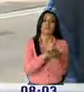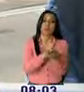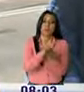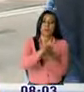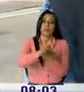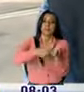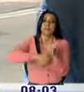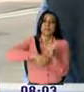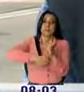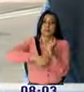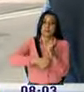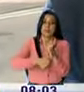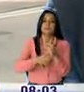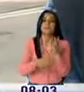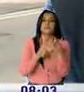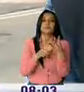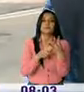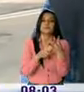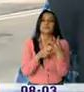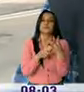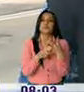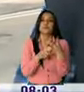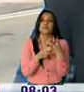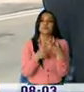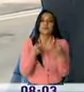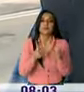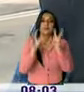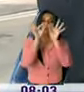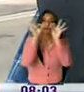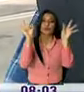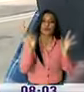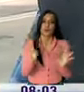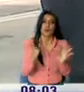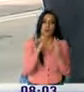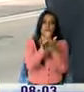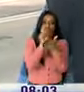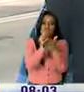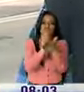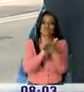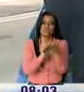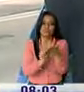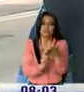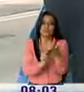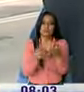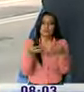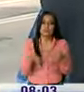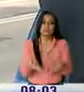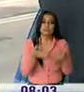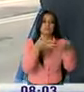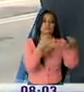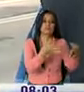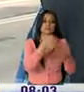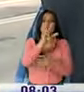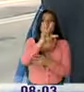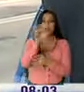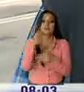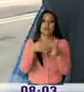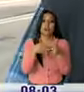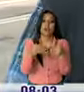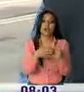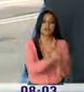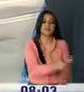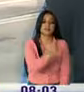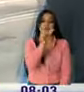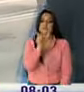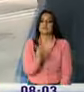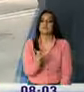de ciudadanía, al igual que llenar en ese momento un formulario que les permitirá en ese momento con $30 a obtener el peaje